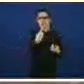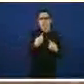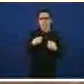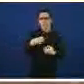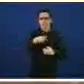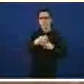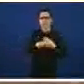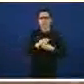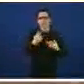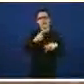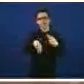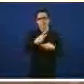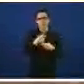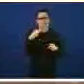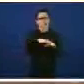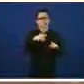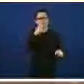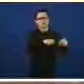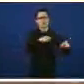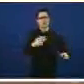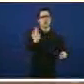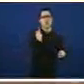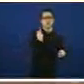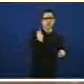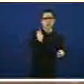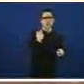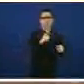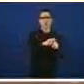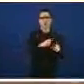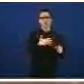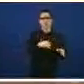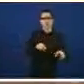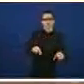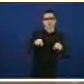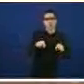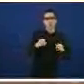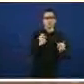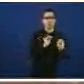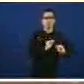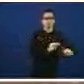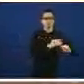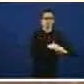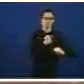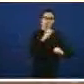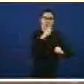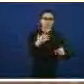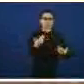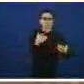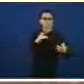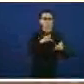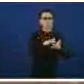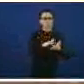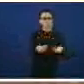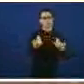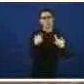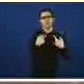Xubilados e xubiladas Podan ter acceso Aos seus aforros Cando son víctimas Dunha estafa Desde logo É realmente Increíble